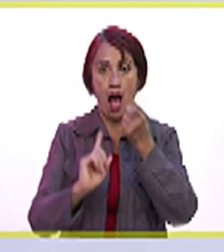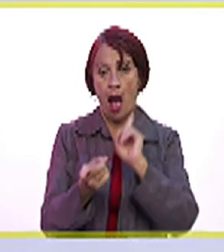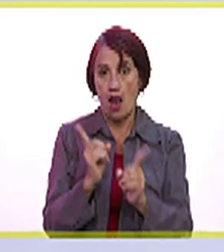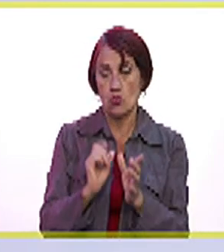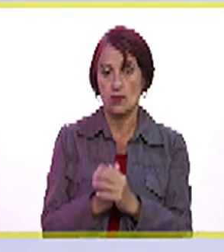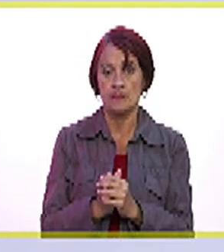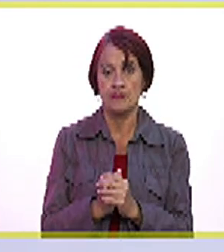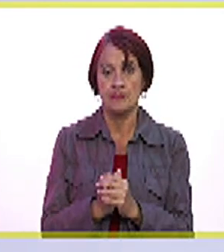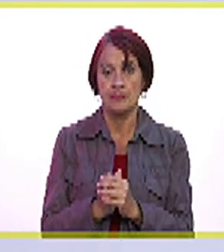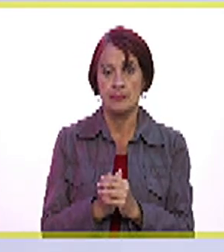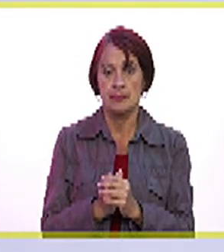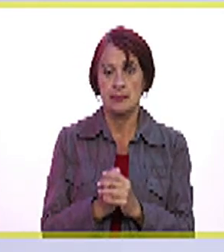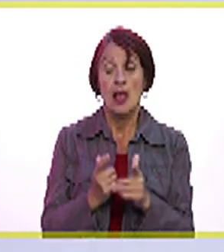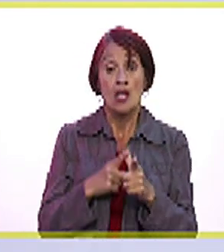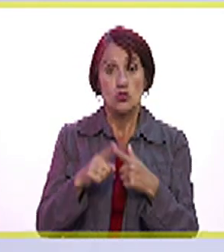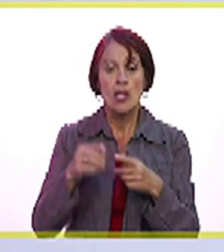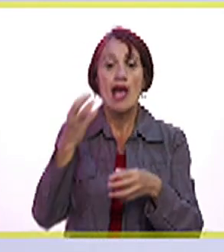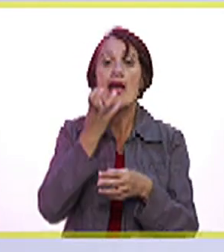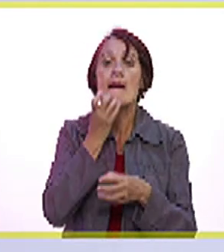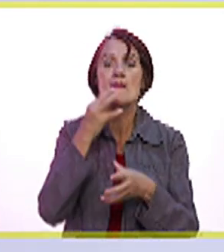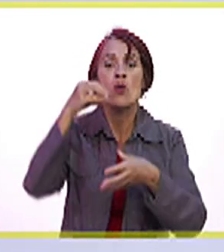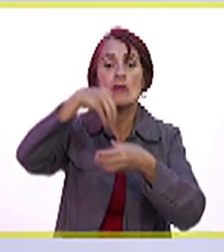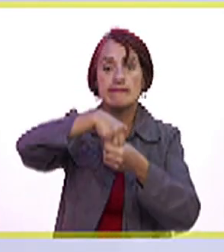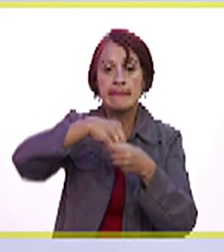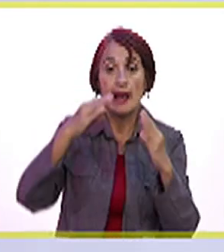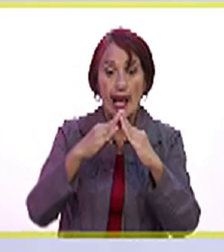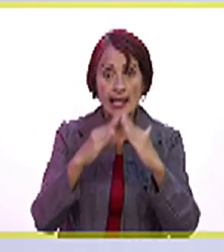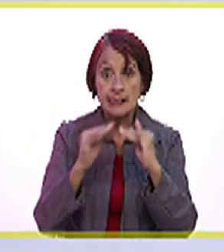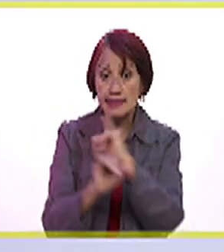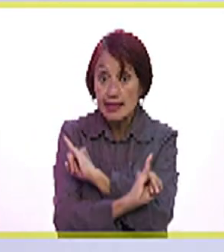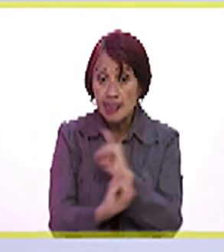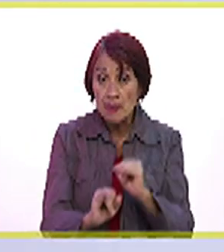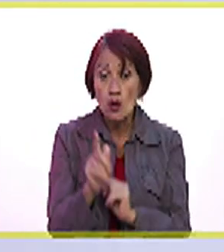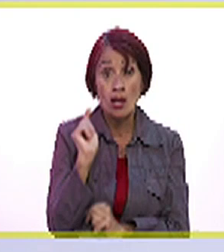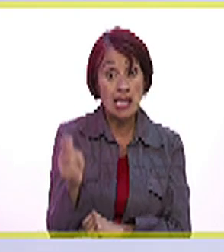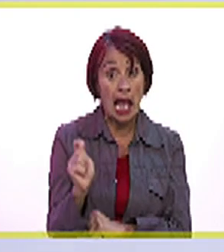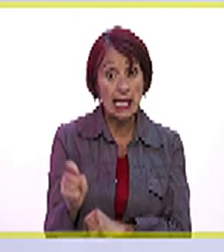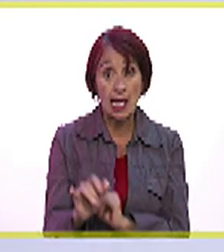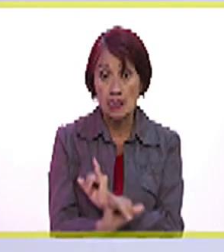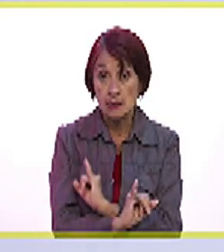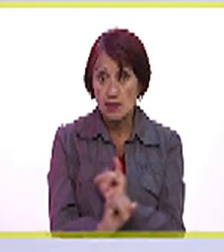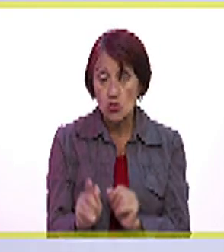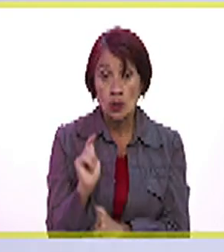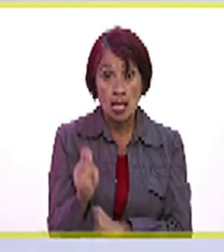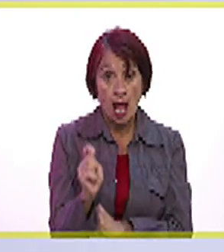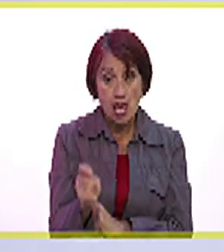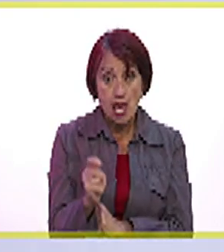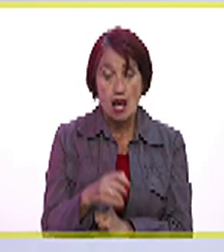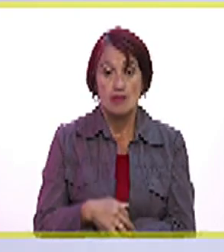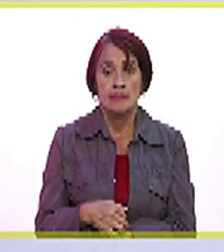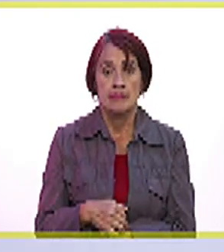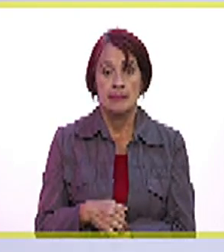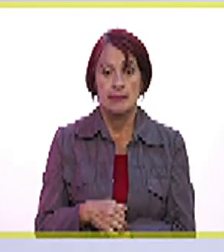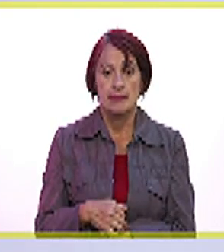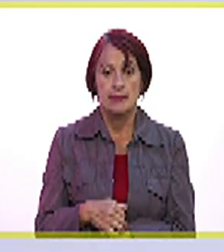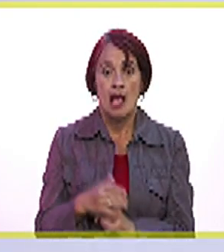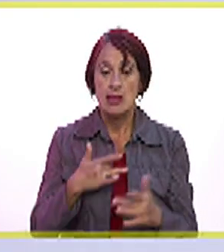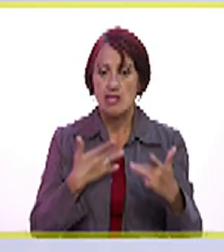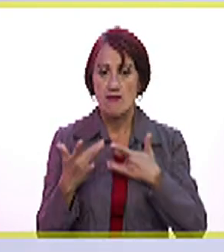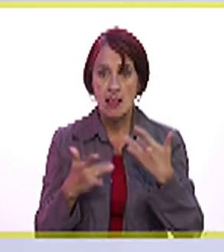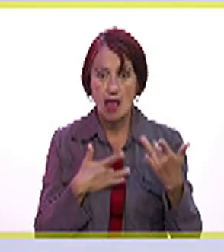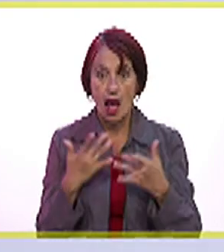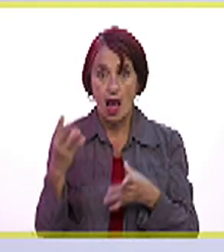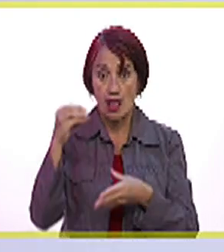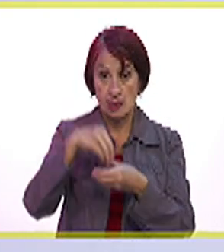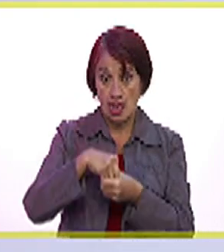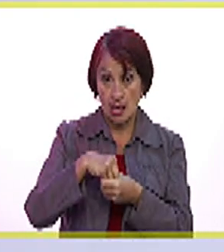En el momento que ustedes están en su casa y terminaron sus asignaciones estudiantiles, sus deberes en